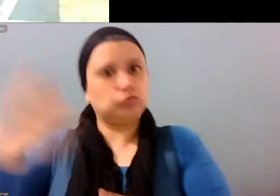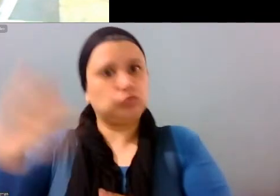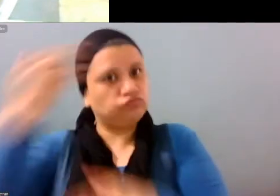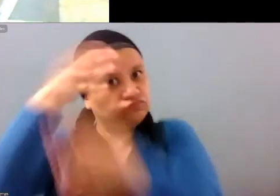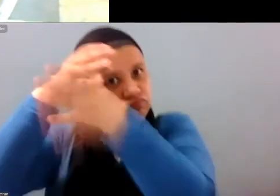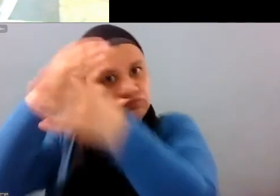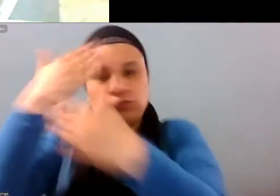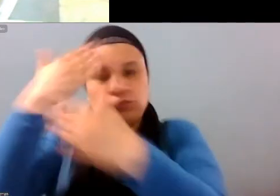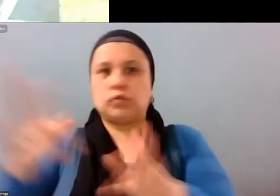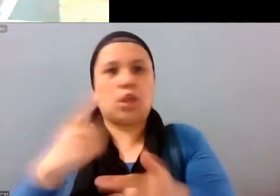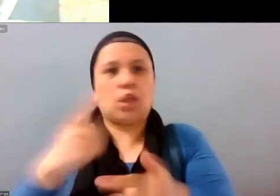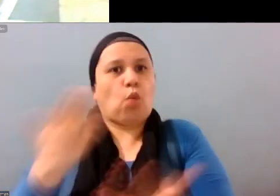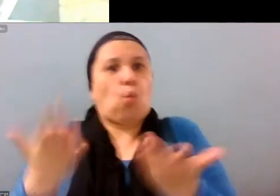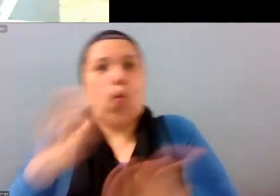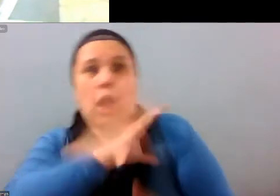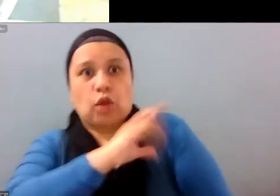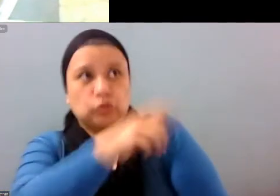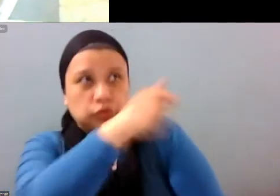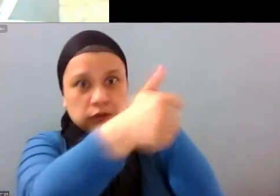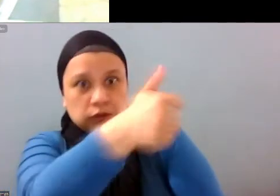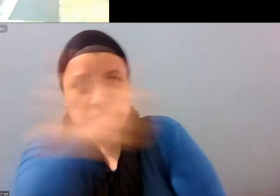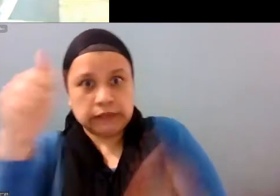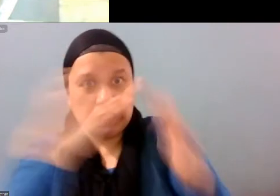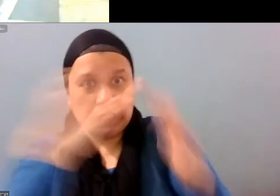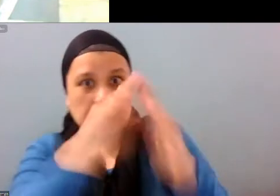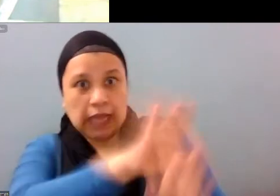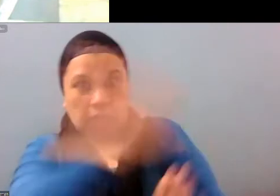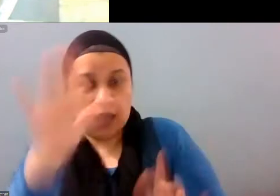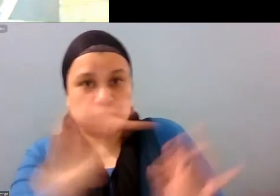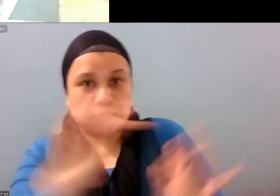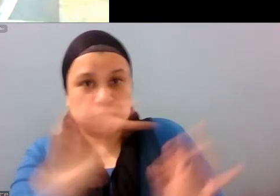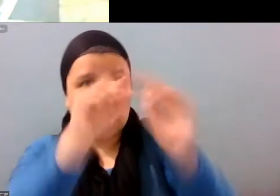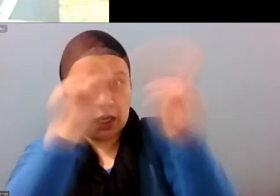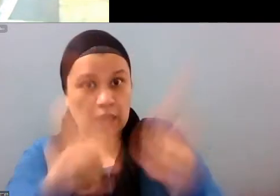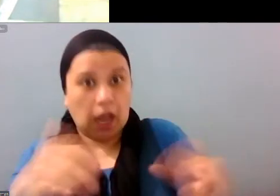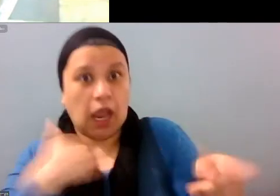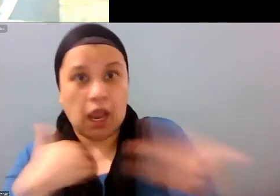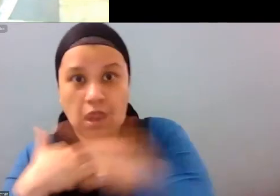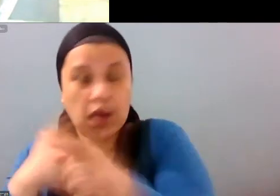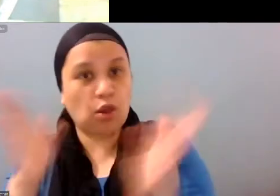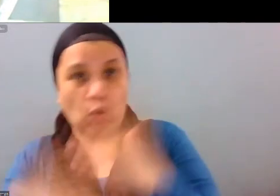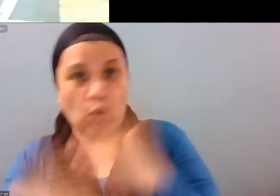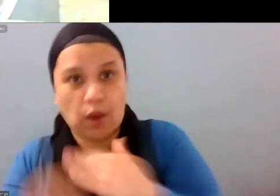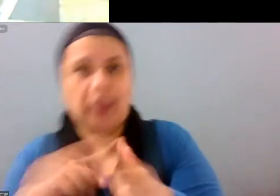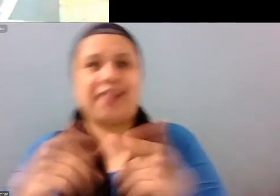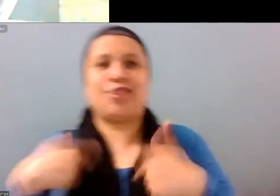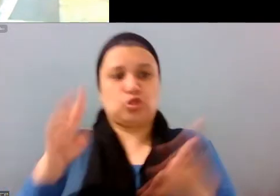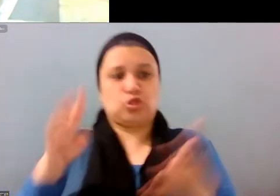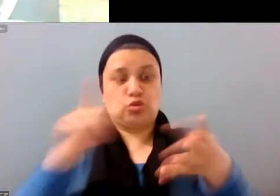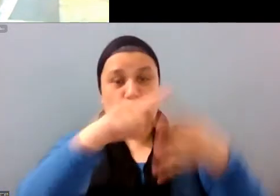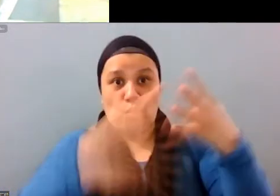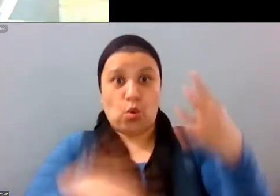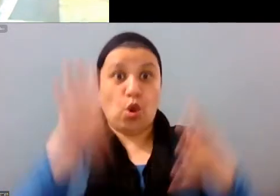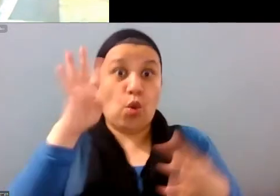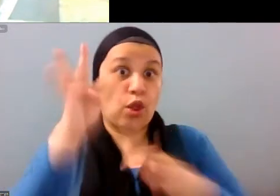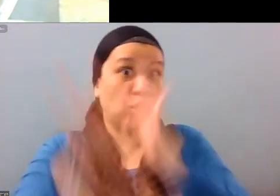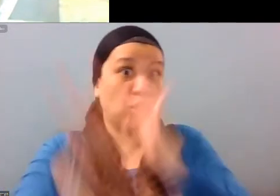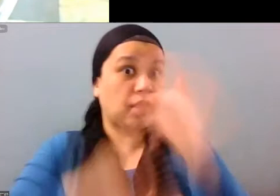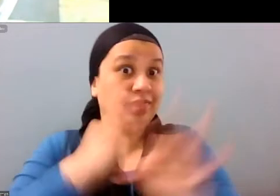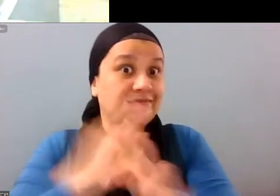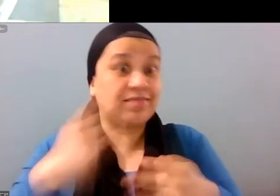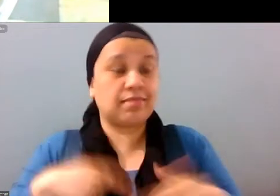condiciones de conectividad y por eso tuvimos que trabajar en la tipificación de cuatro escenarios de intervención educativa que nos